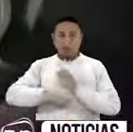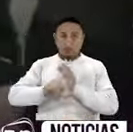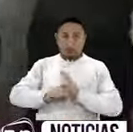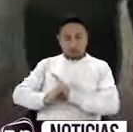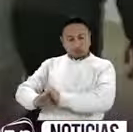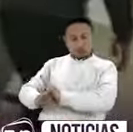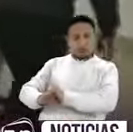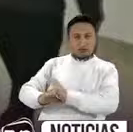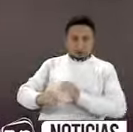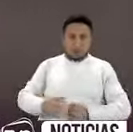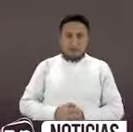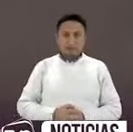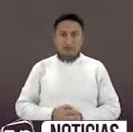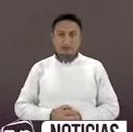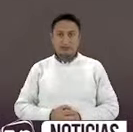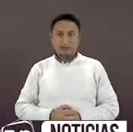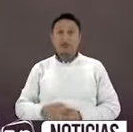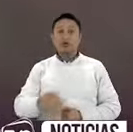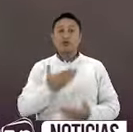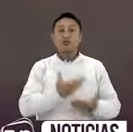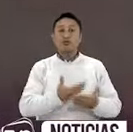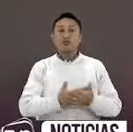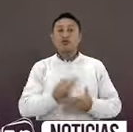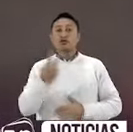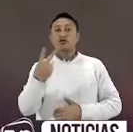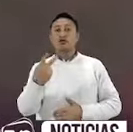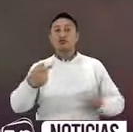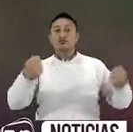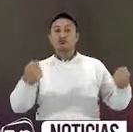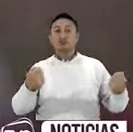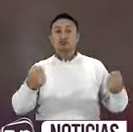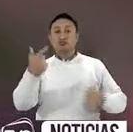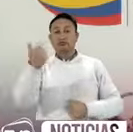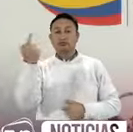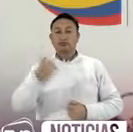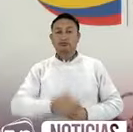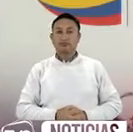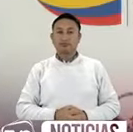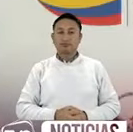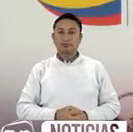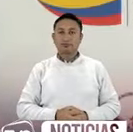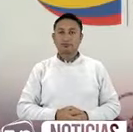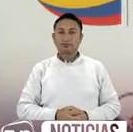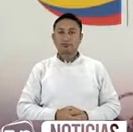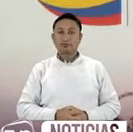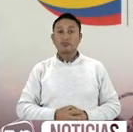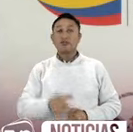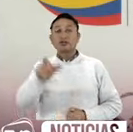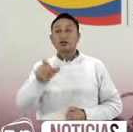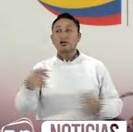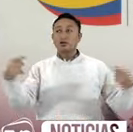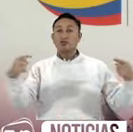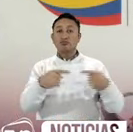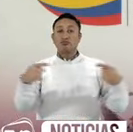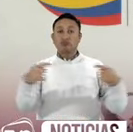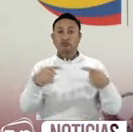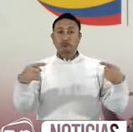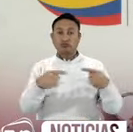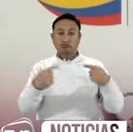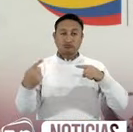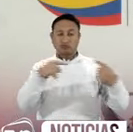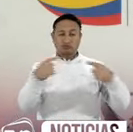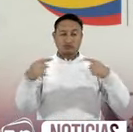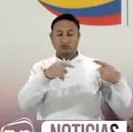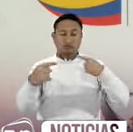su motocicleta. Entre las evidencias, 2 armas blancas y una de fuego. Se produjo una gresca entre los mismos a tratar de evitar